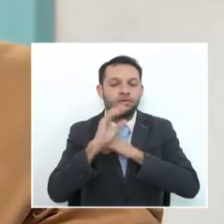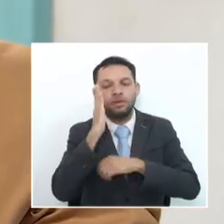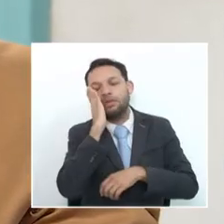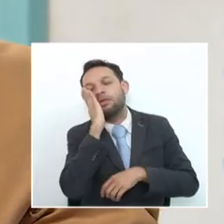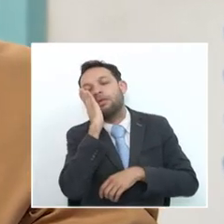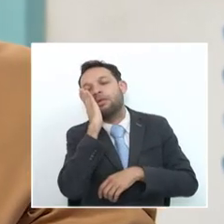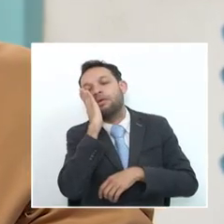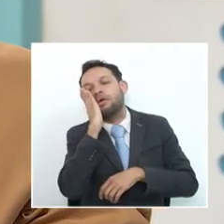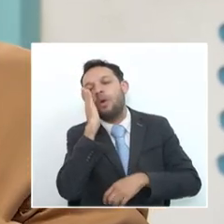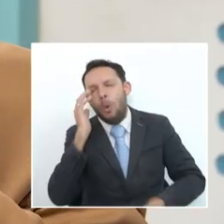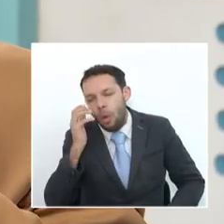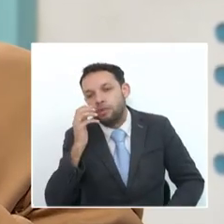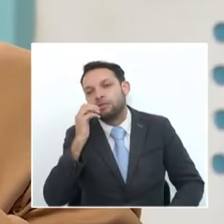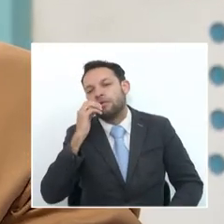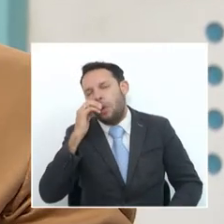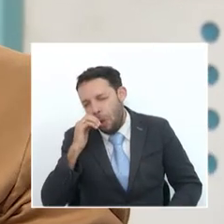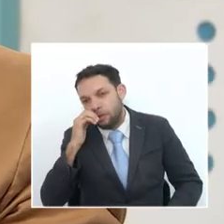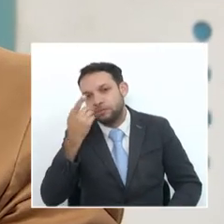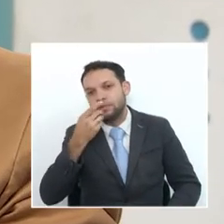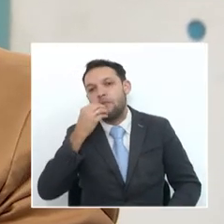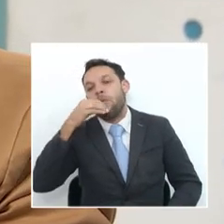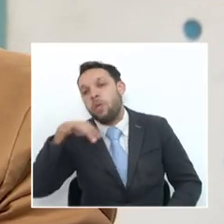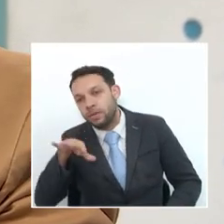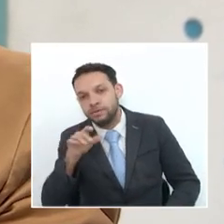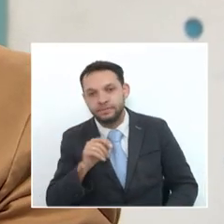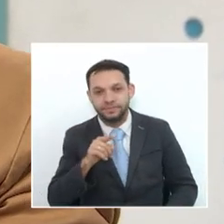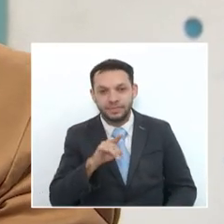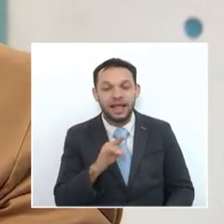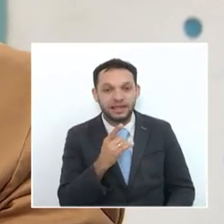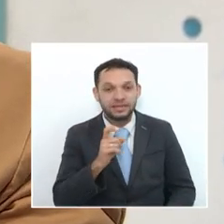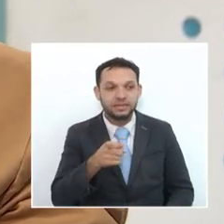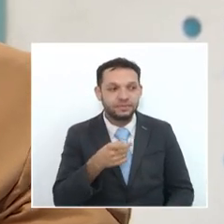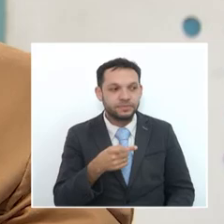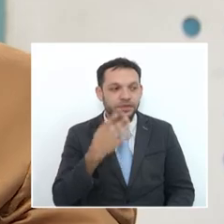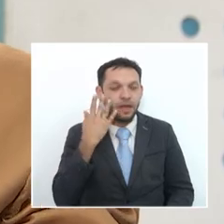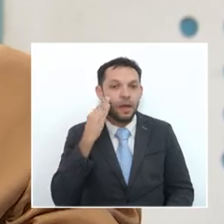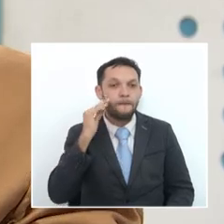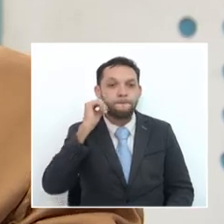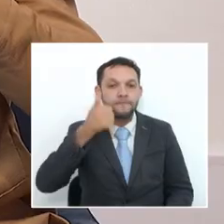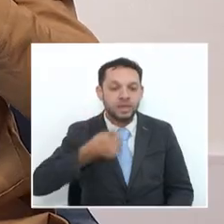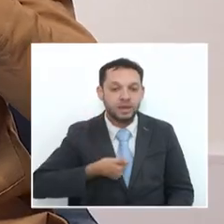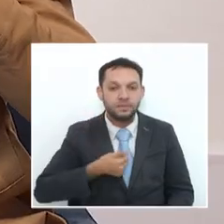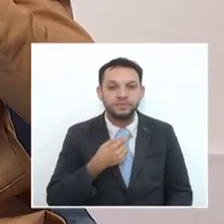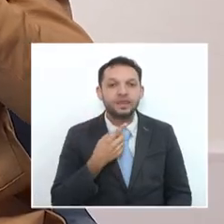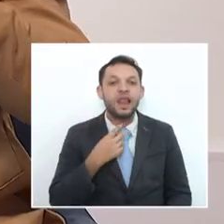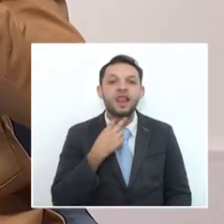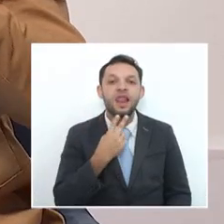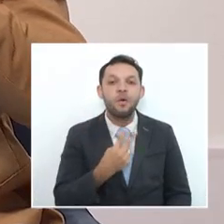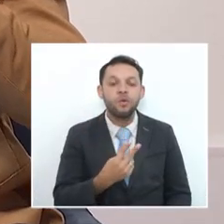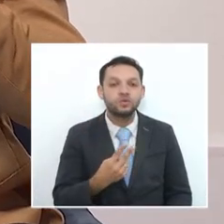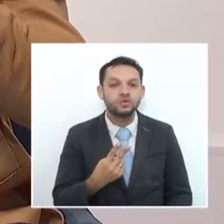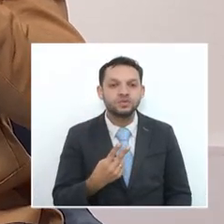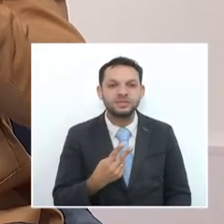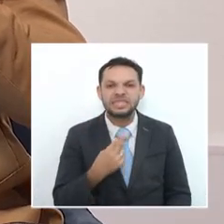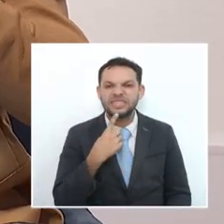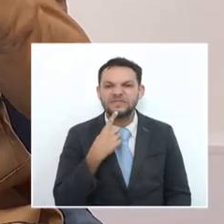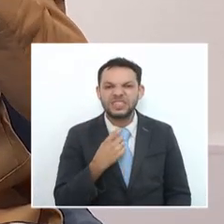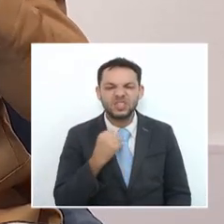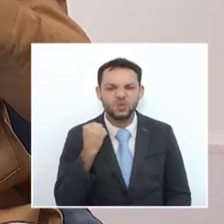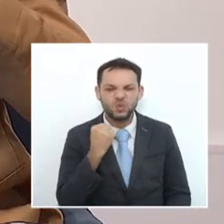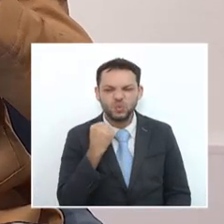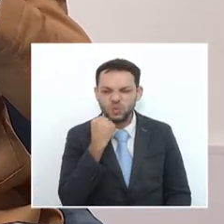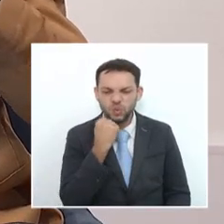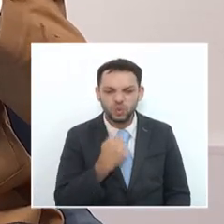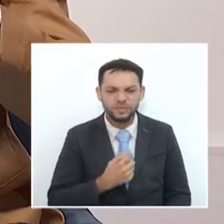yo en la noche no me estoy dando cuenta y me estoy como broncoaspirando. Y al otro día amaneto así. Y no puedo hablar y estoy quemado esas cuerdas